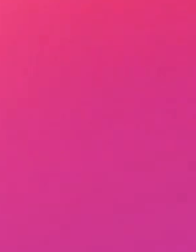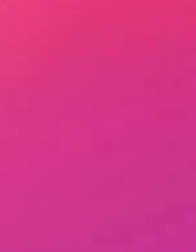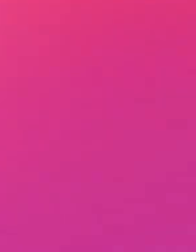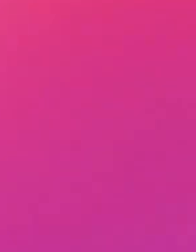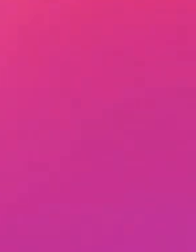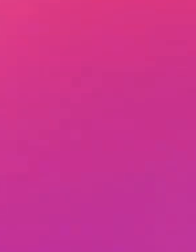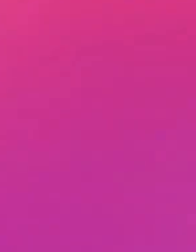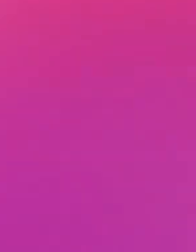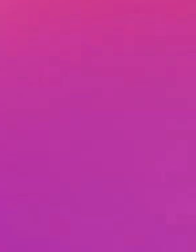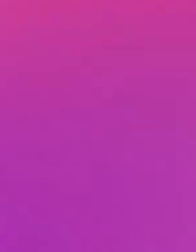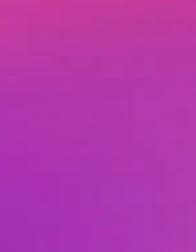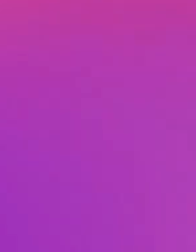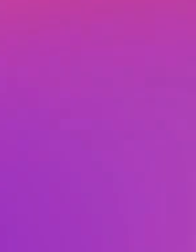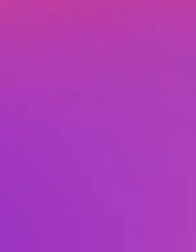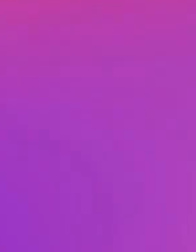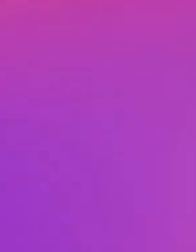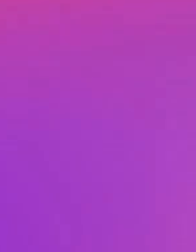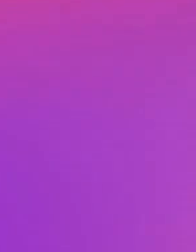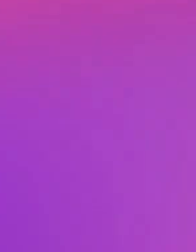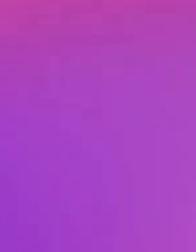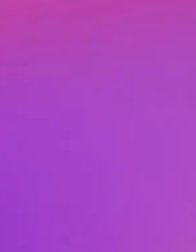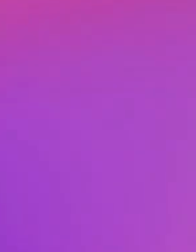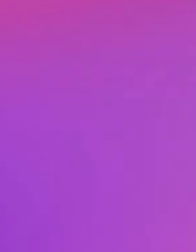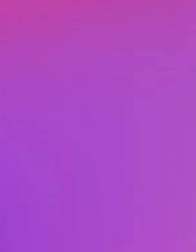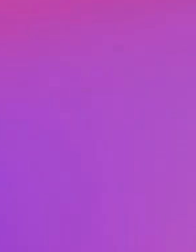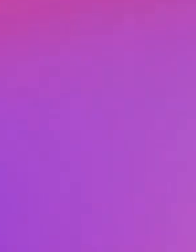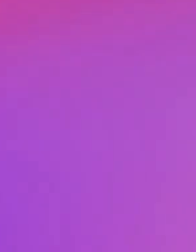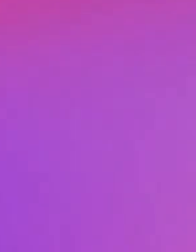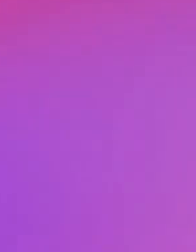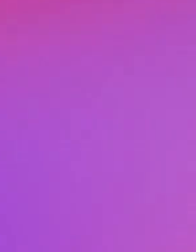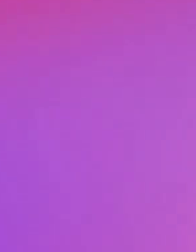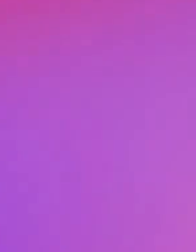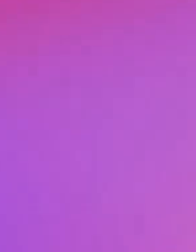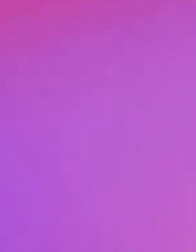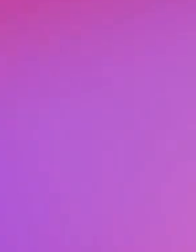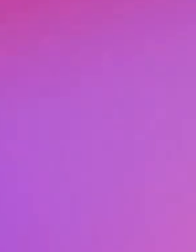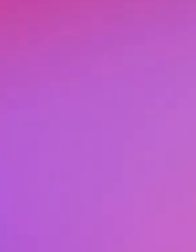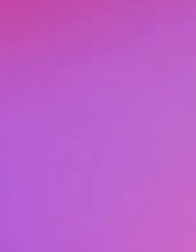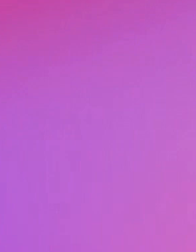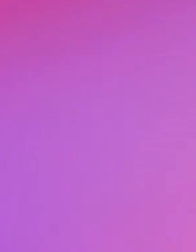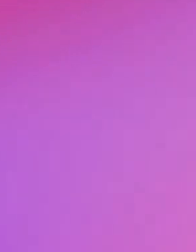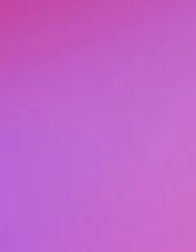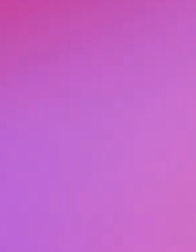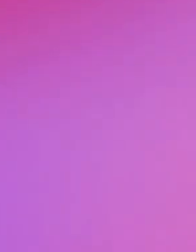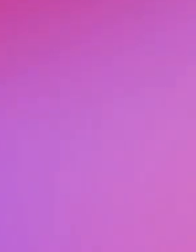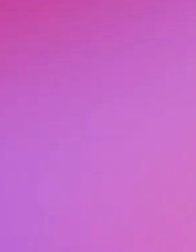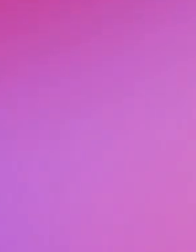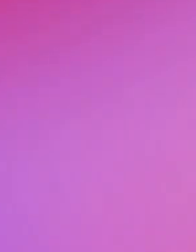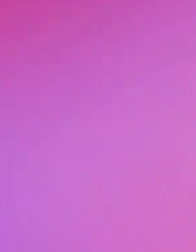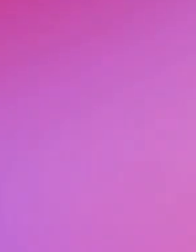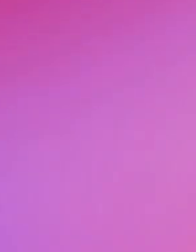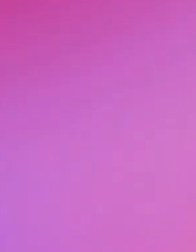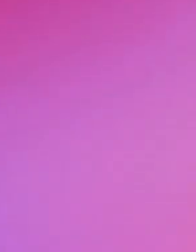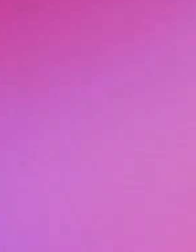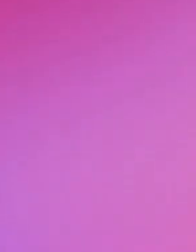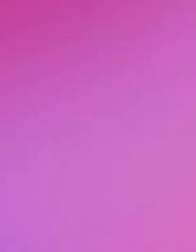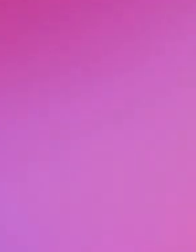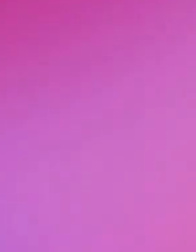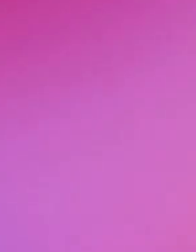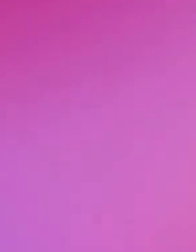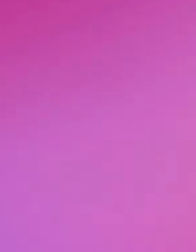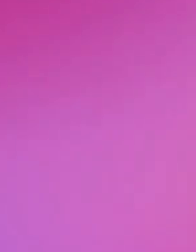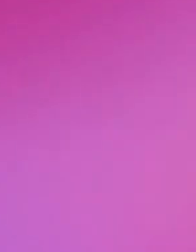También te invitamos a que consultes la plataforma nuevaescuelamexicana.cep.gov.mx.